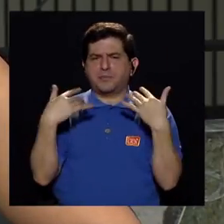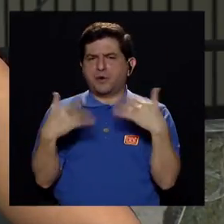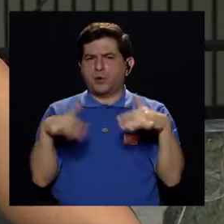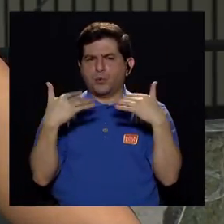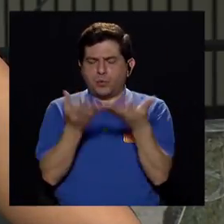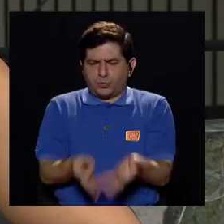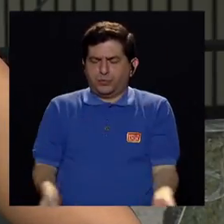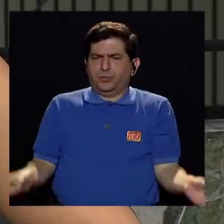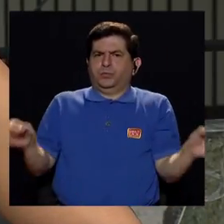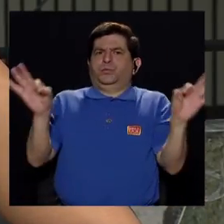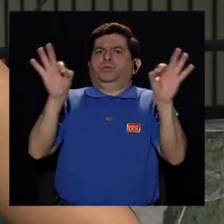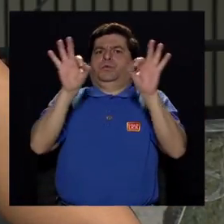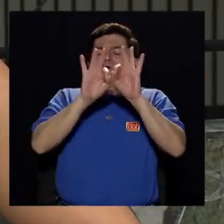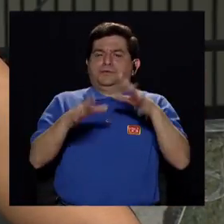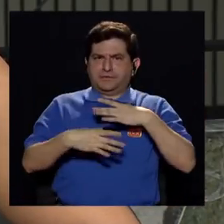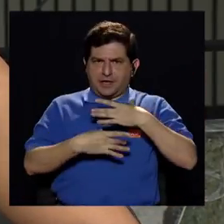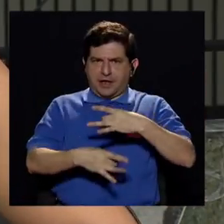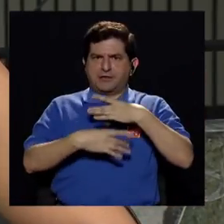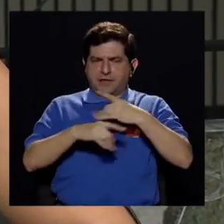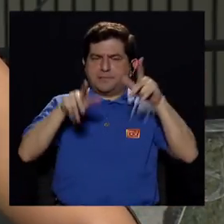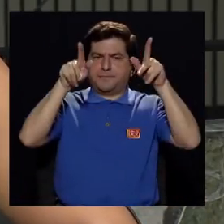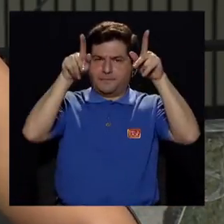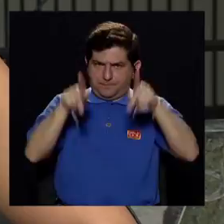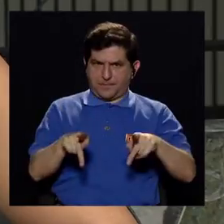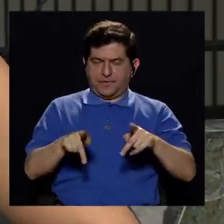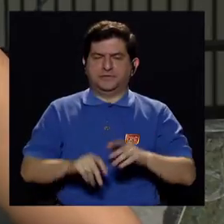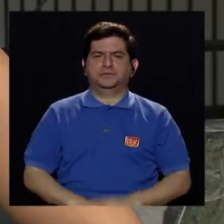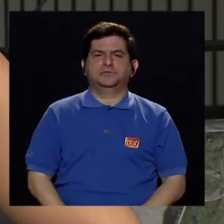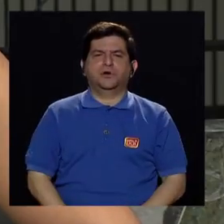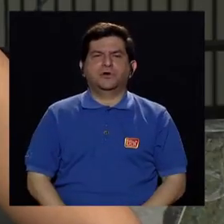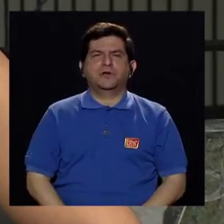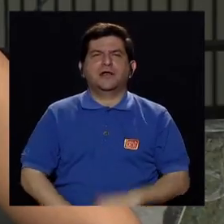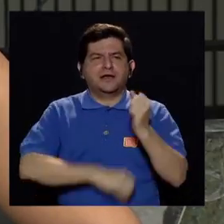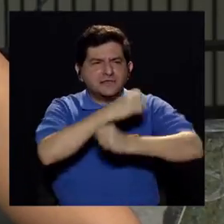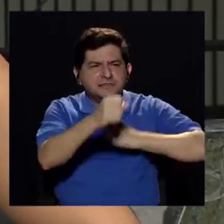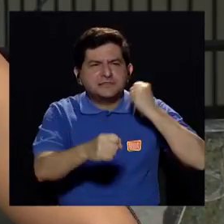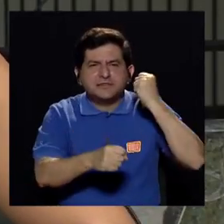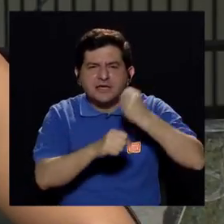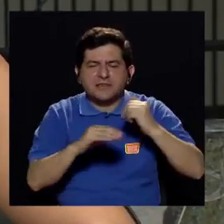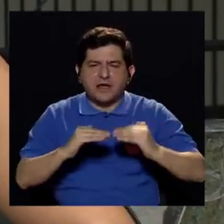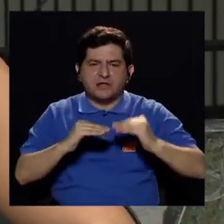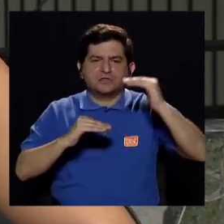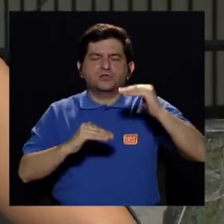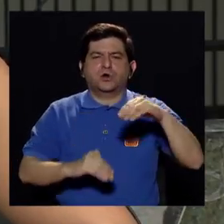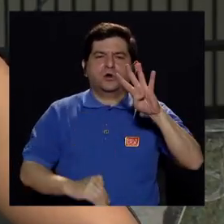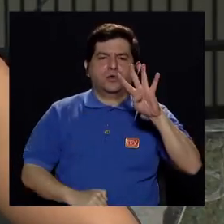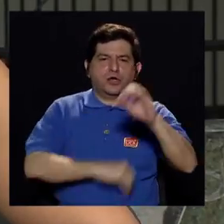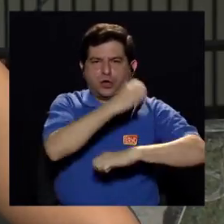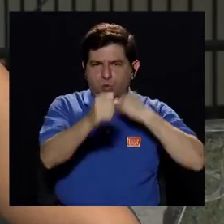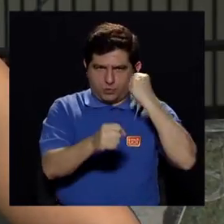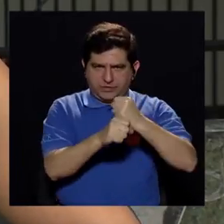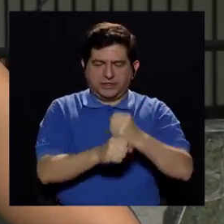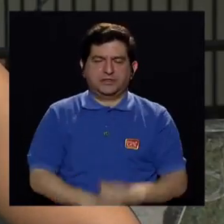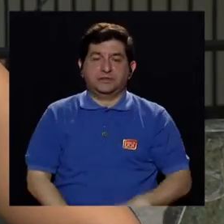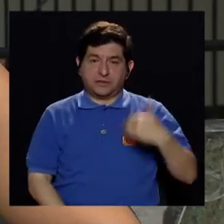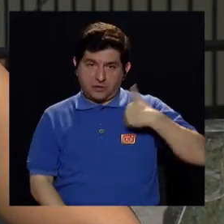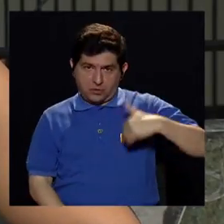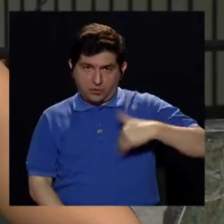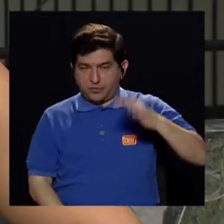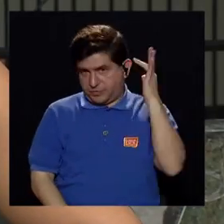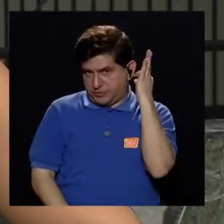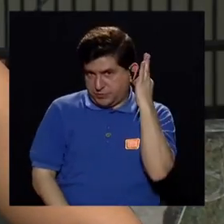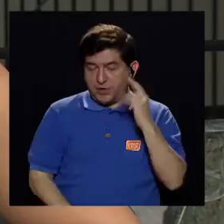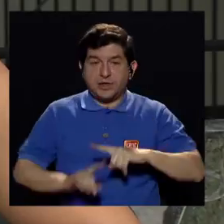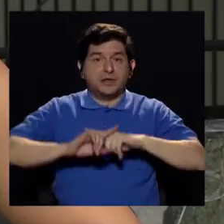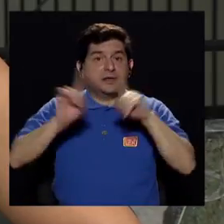sumamente relevante y de interés para las personas en un rango de edad mayor a los 40 años, tanto hombres como mujeres,